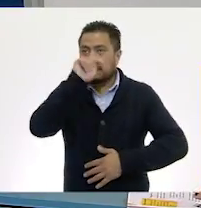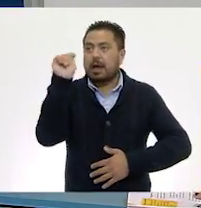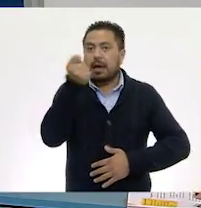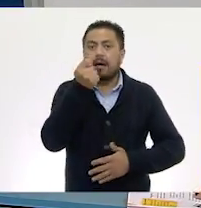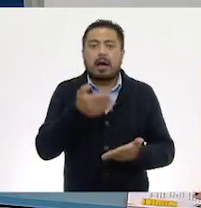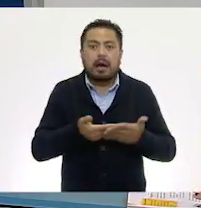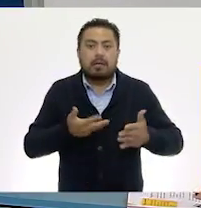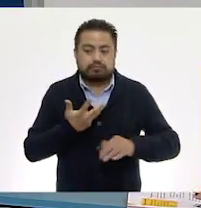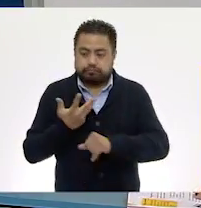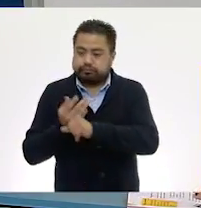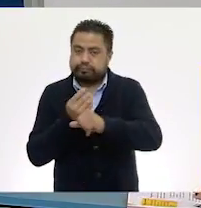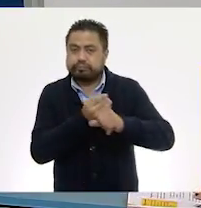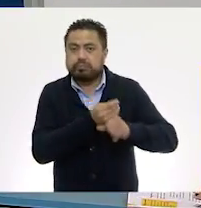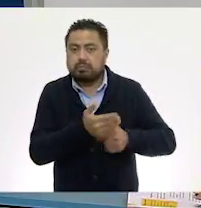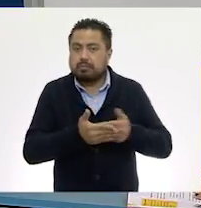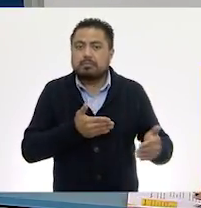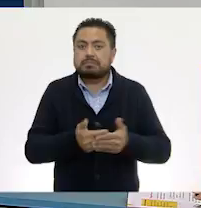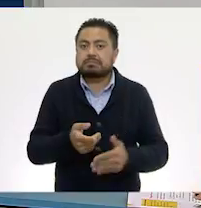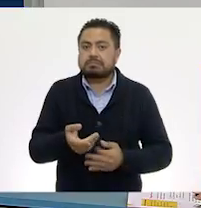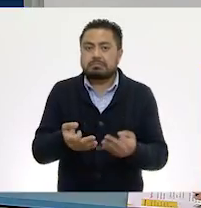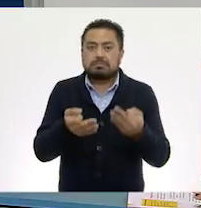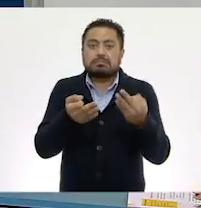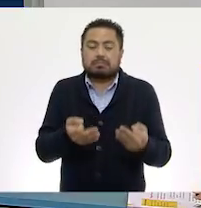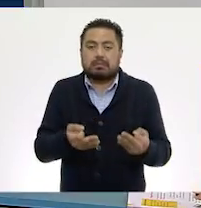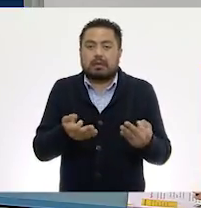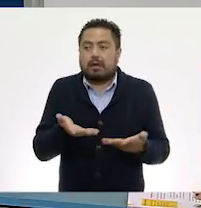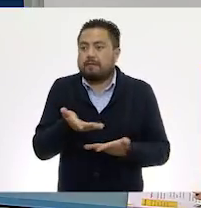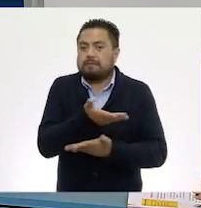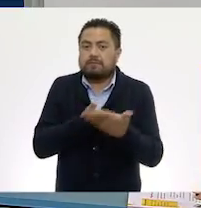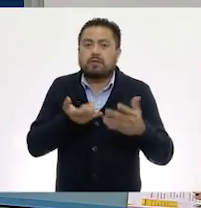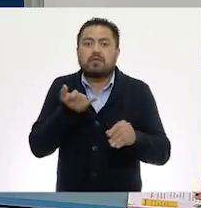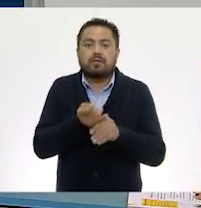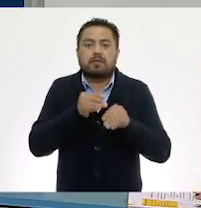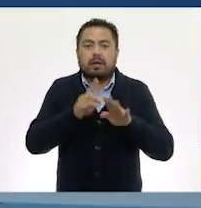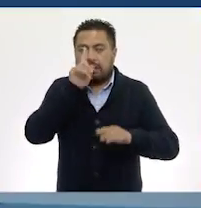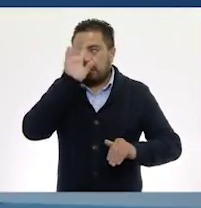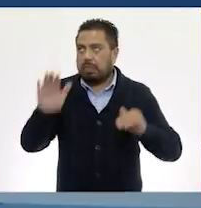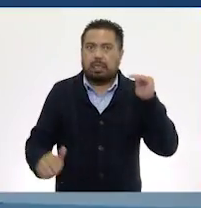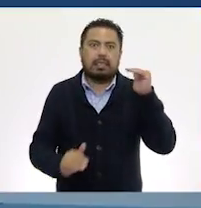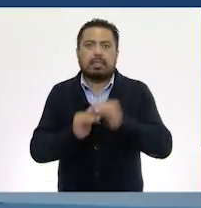van actualizándose. Lo cierto es que el flujo de información nos rebasa.